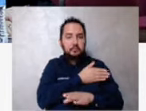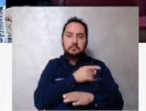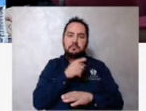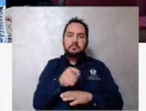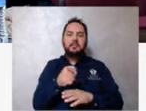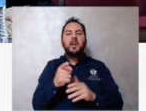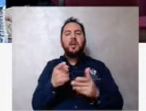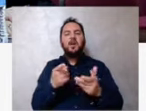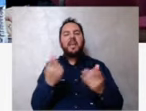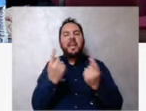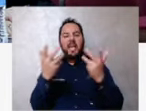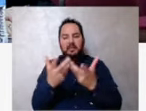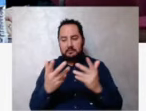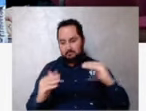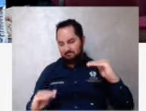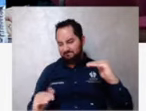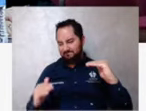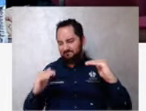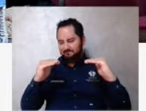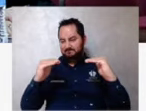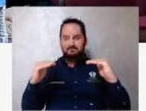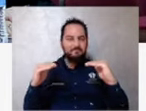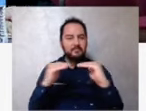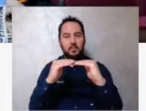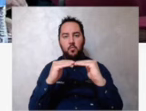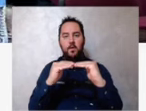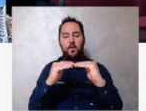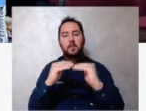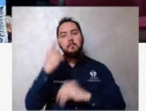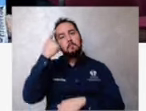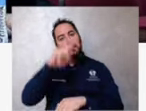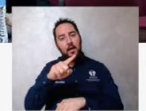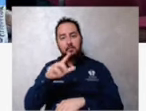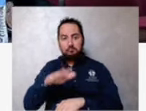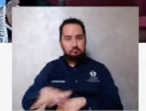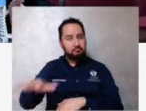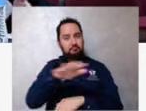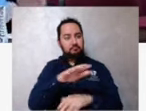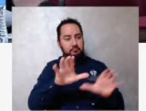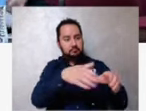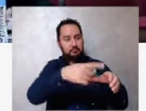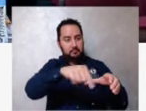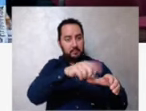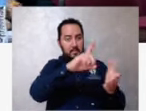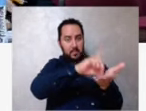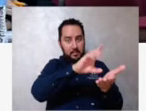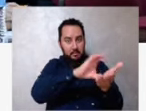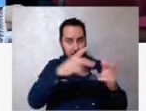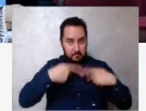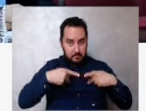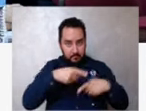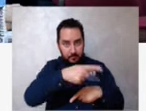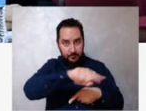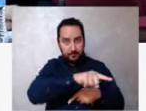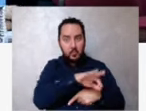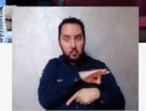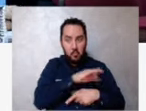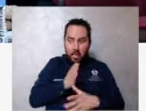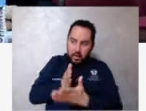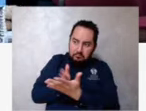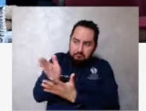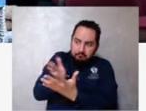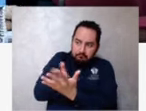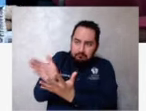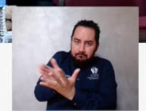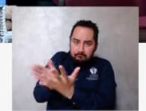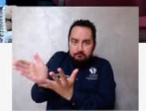acciones afirmativas que constituyan necesarios escenarios que garanticen que las personas con discapacidad puedan acceder en igualdad de material de derechos